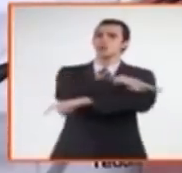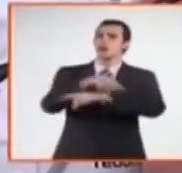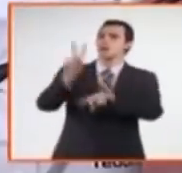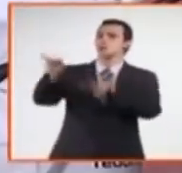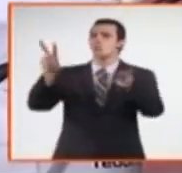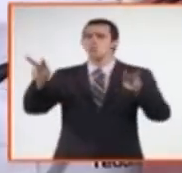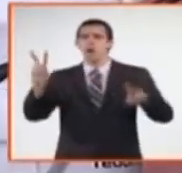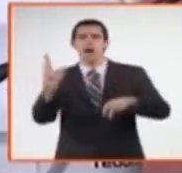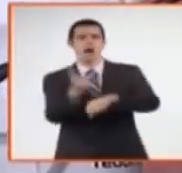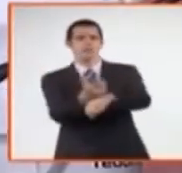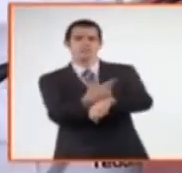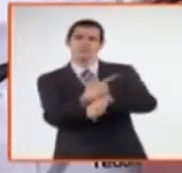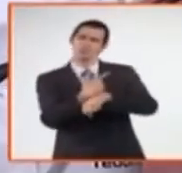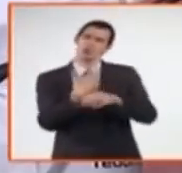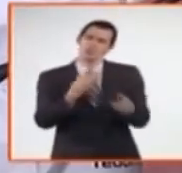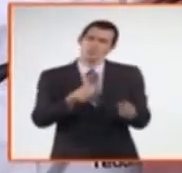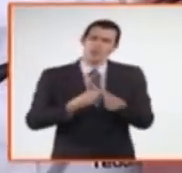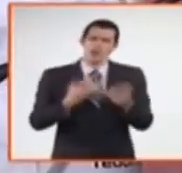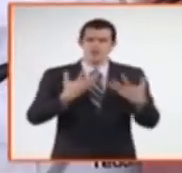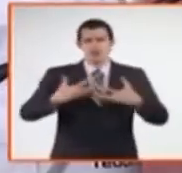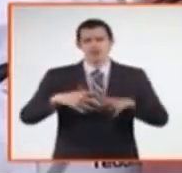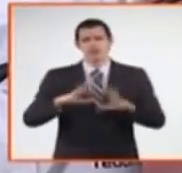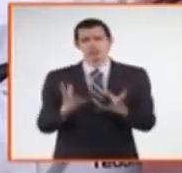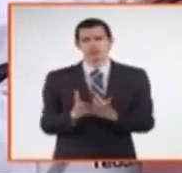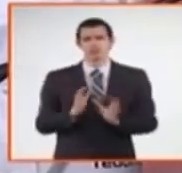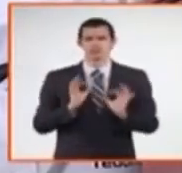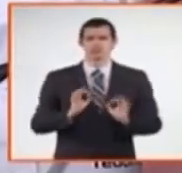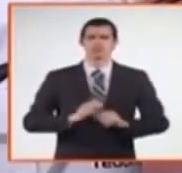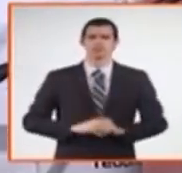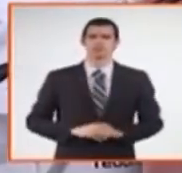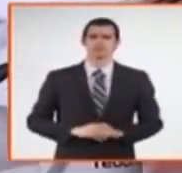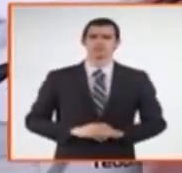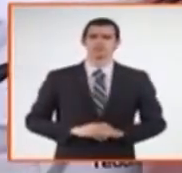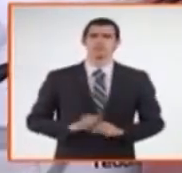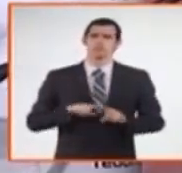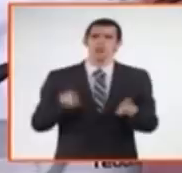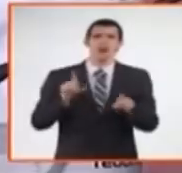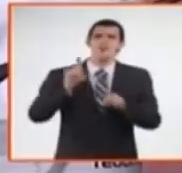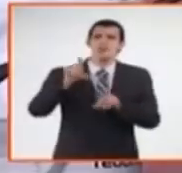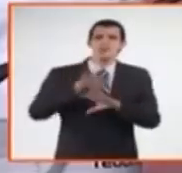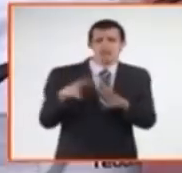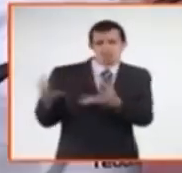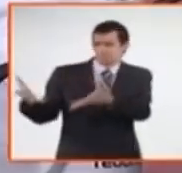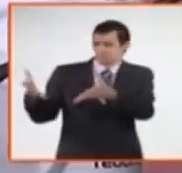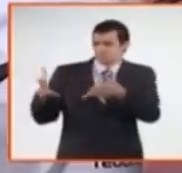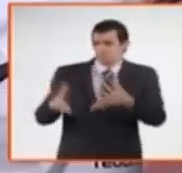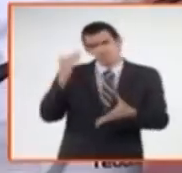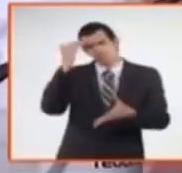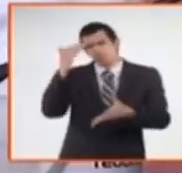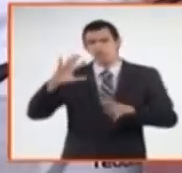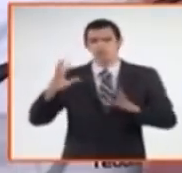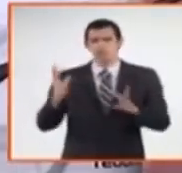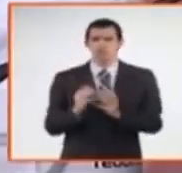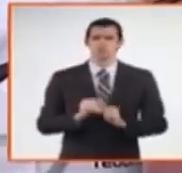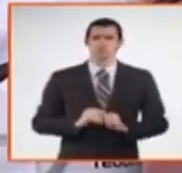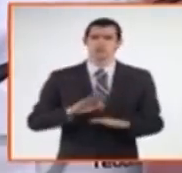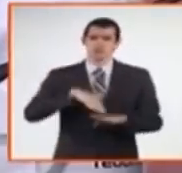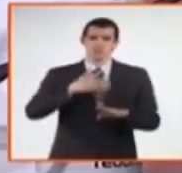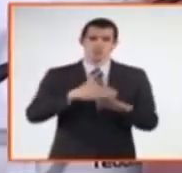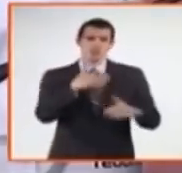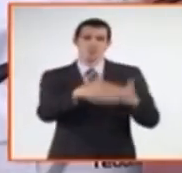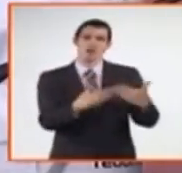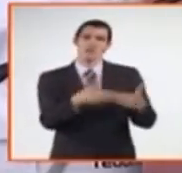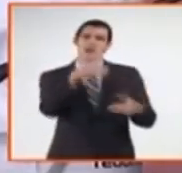para tenerlo porque las gestiones para los grupos gestiones para el final bueno ya los insumos también algunos problemas técnicos escalado todo eso se resolvió